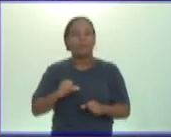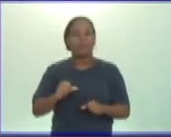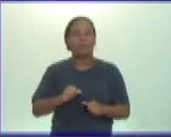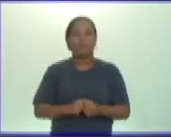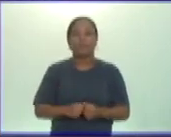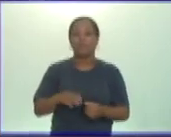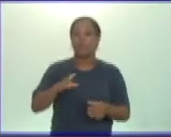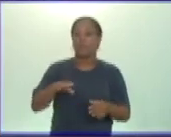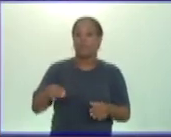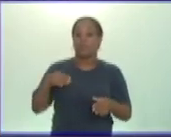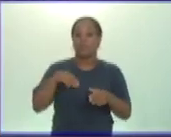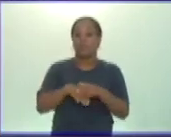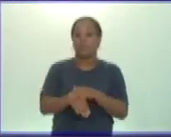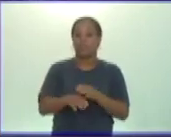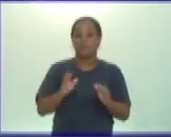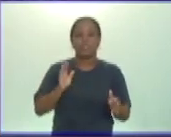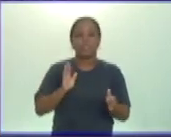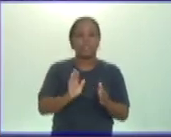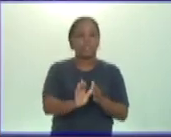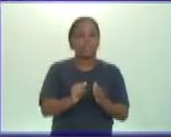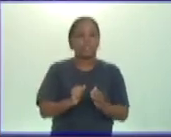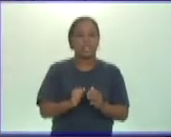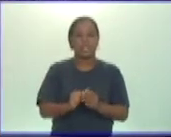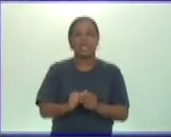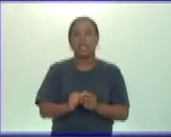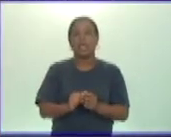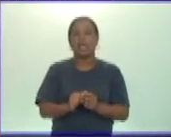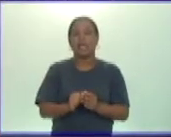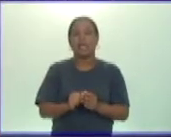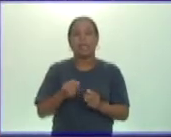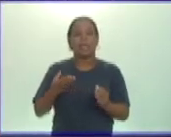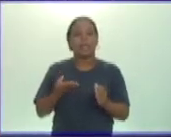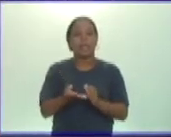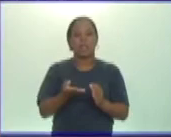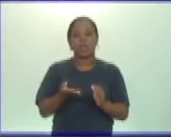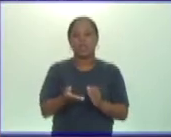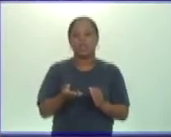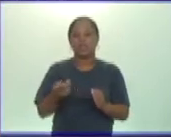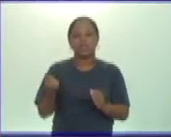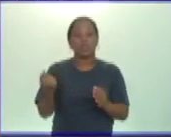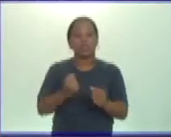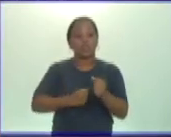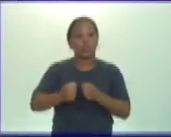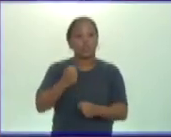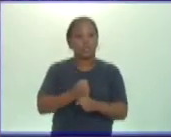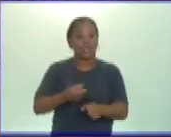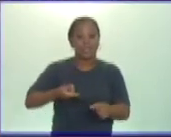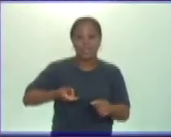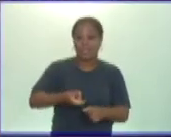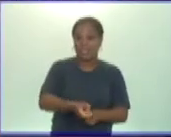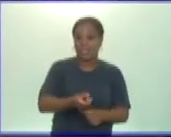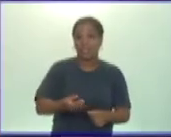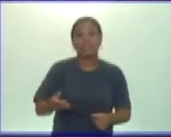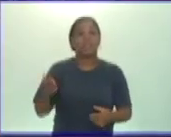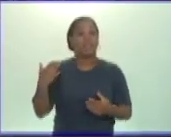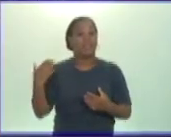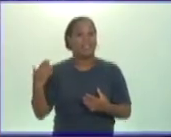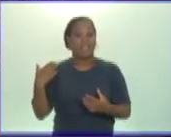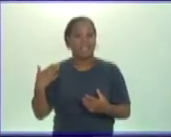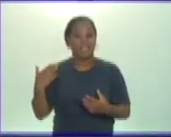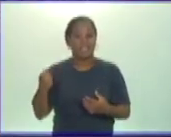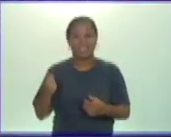sin cerrar completamente las entradas de aire o tiraje. Si se usa leña, asegurarse que sea seca y que los trozos